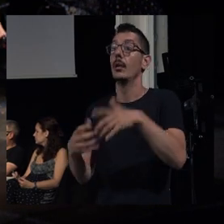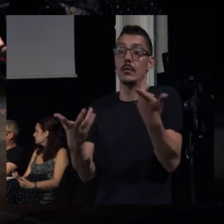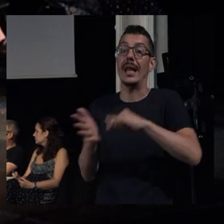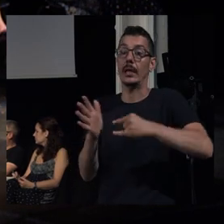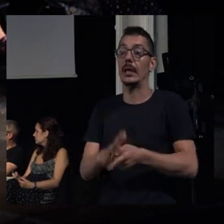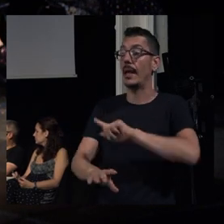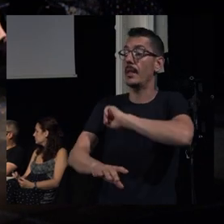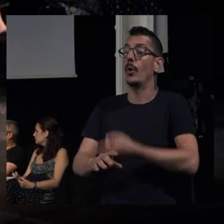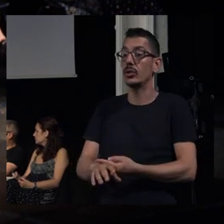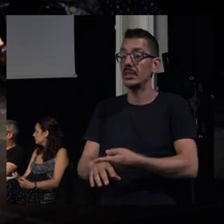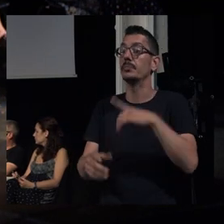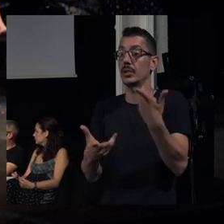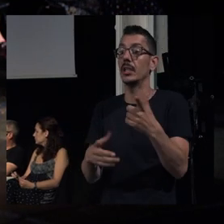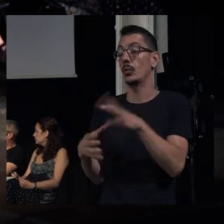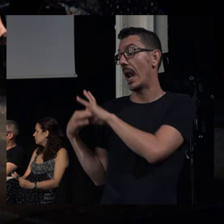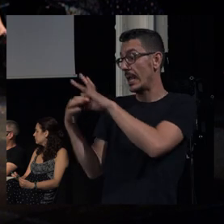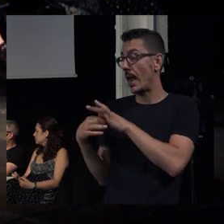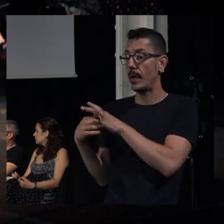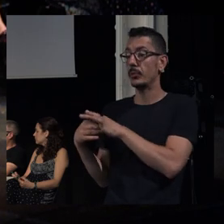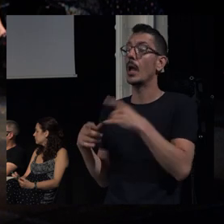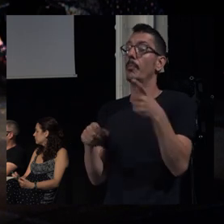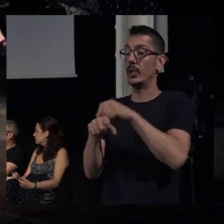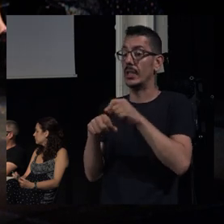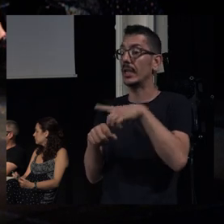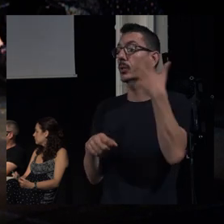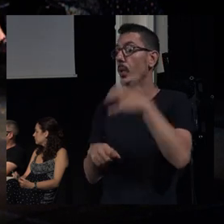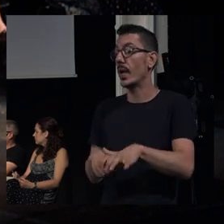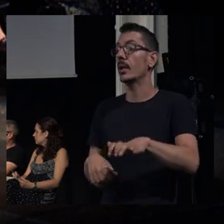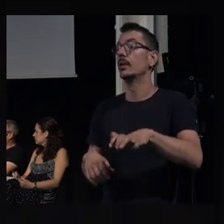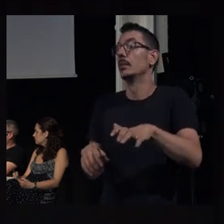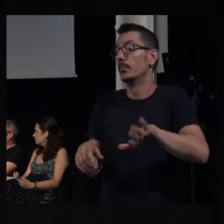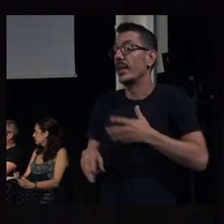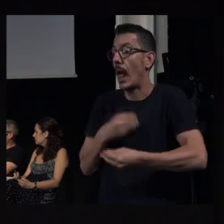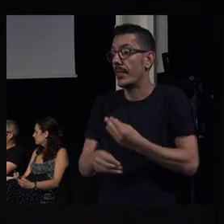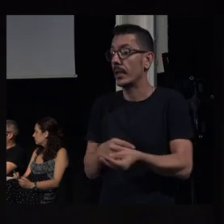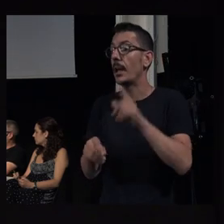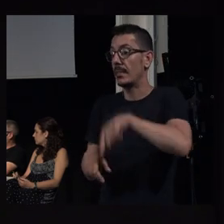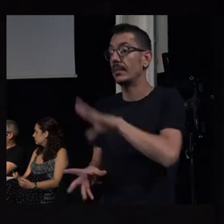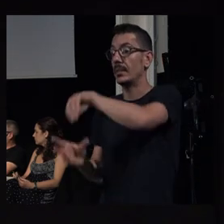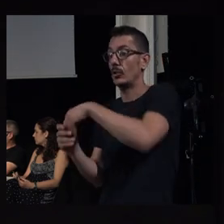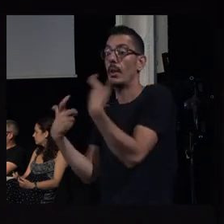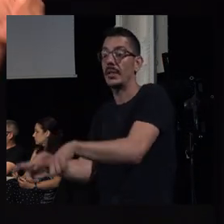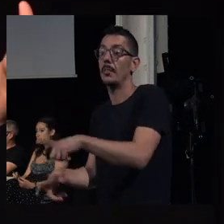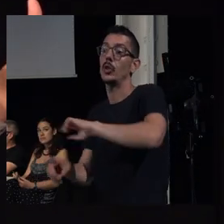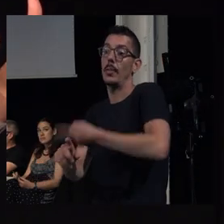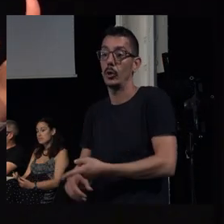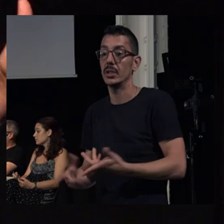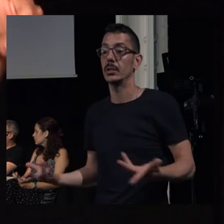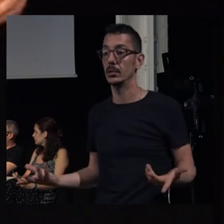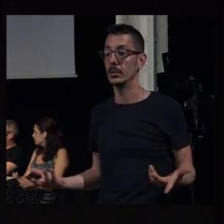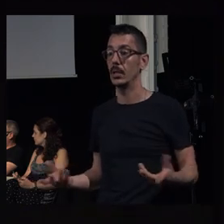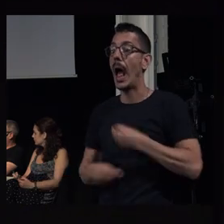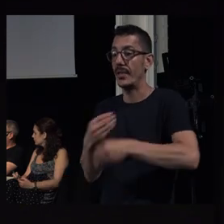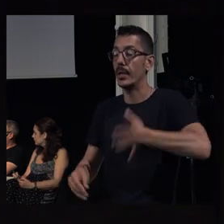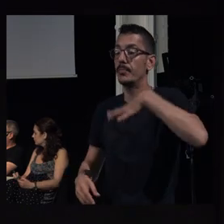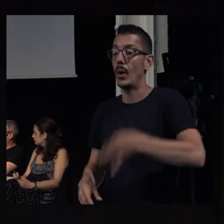Si la de deportes es una aliada, pues las políticas queer también se pueden hacer desde deportes. Siempre, por supuesto, pivotada por alguien